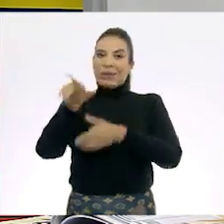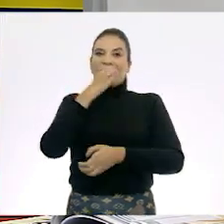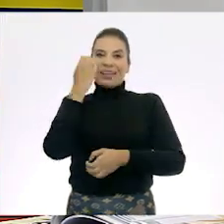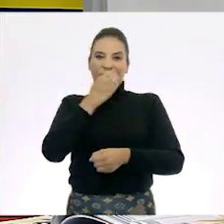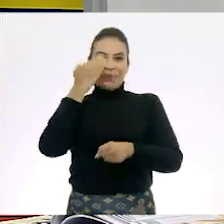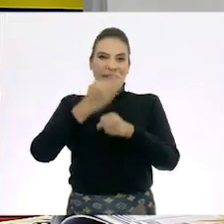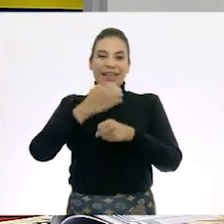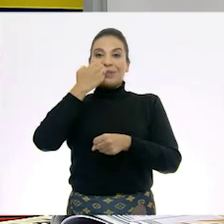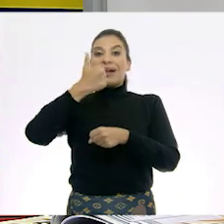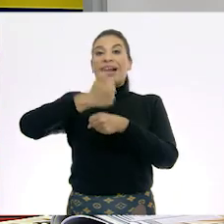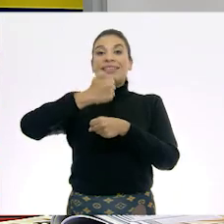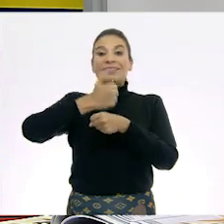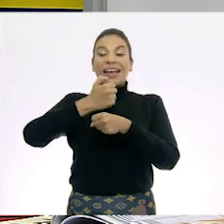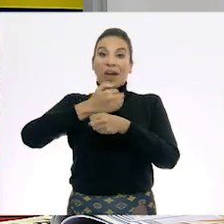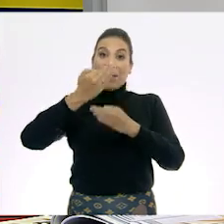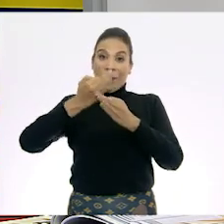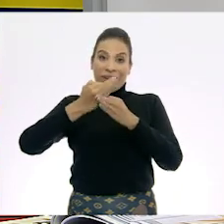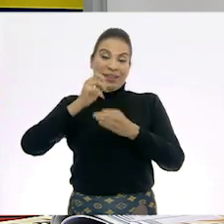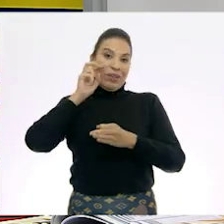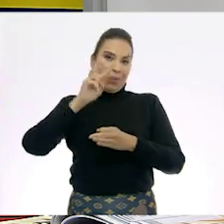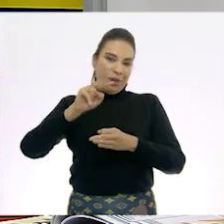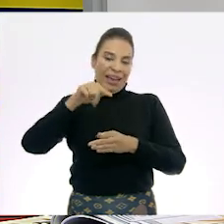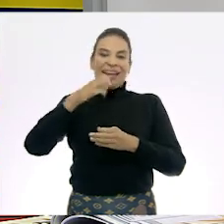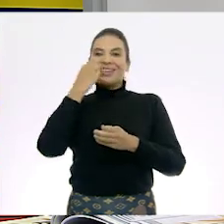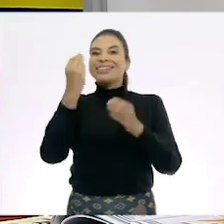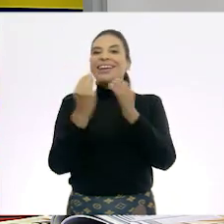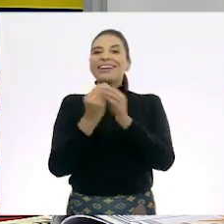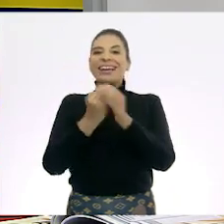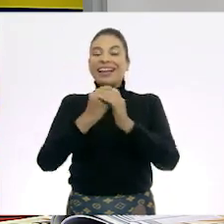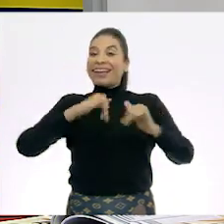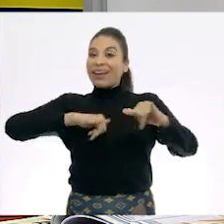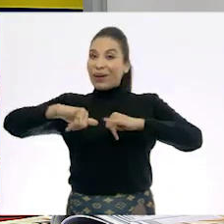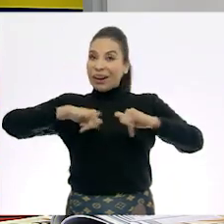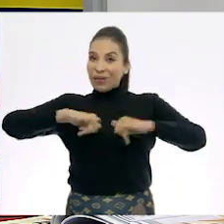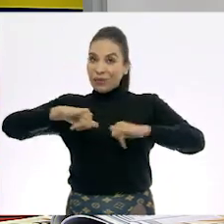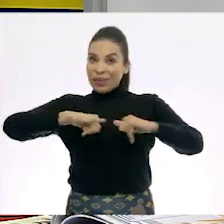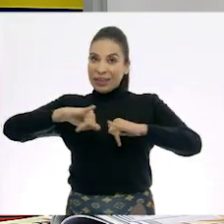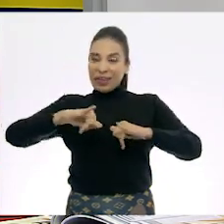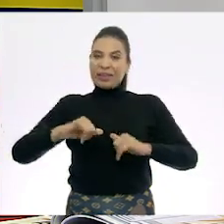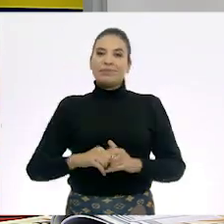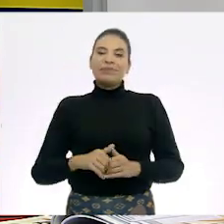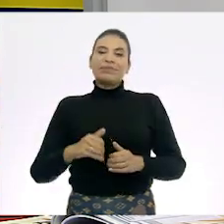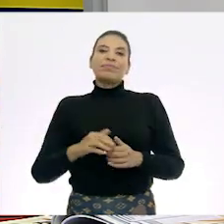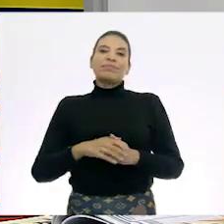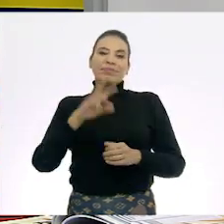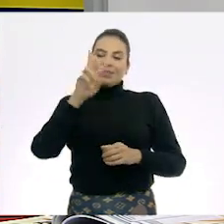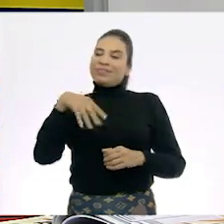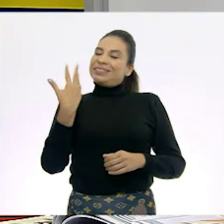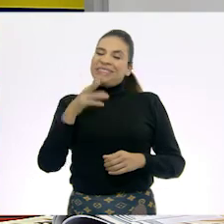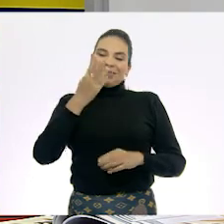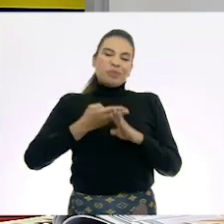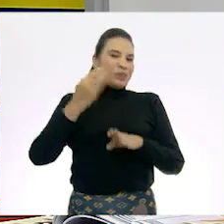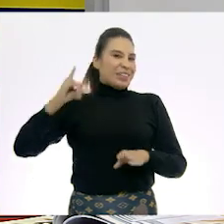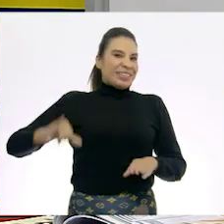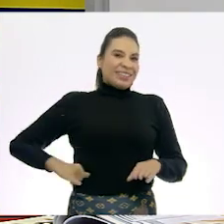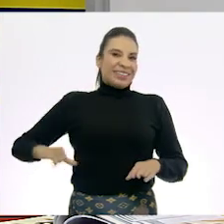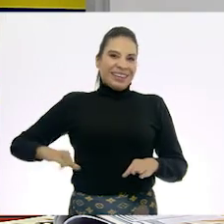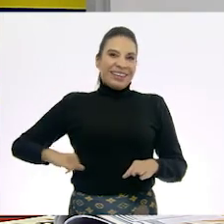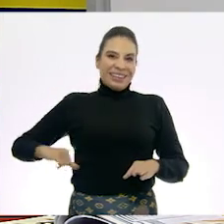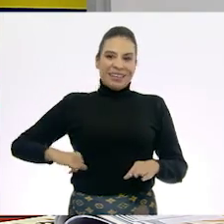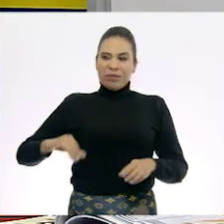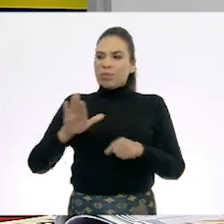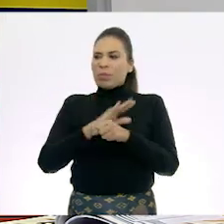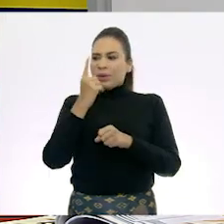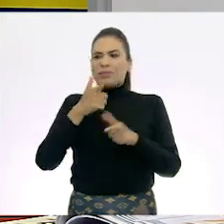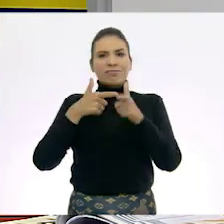de sexto grado que nos están acompañando en esta clase de geografía, que va a ser realmente muy interesante